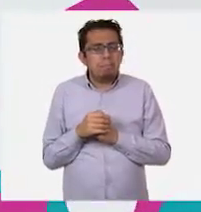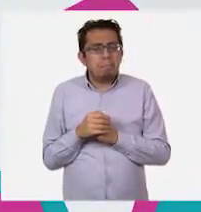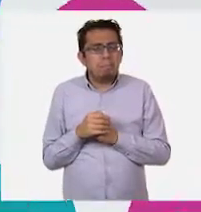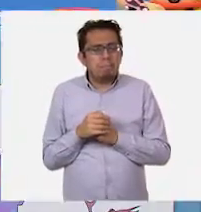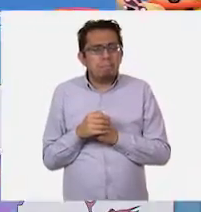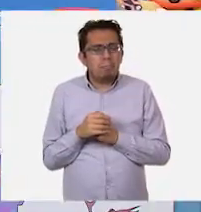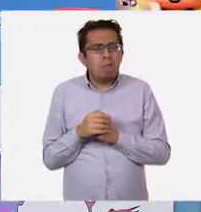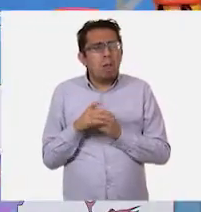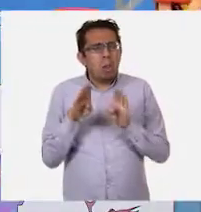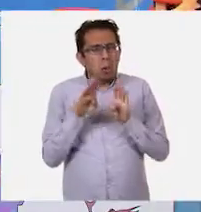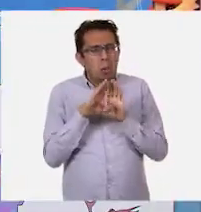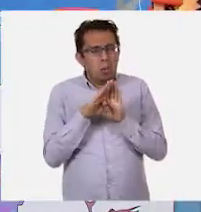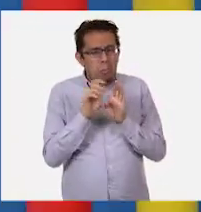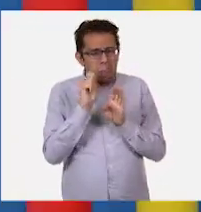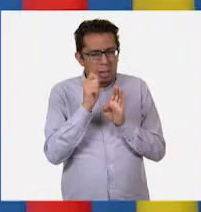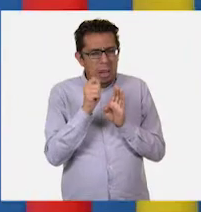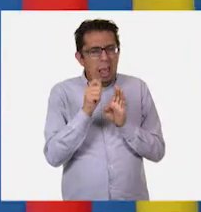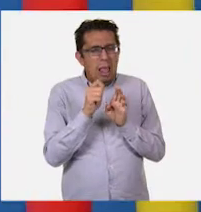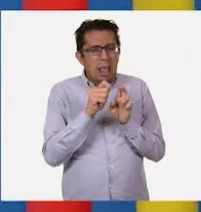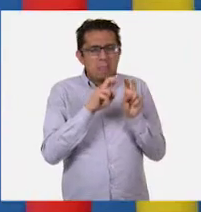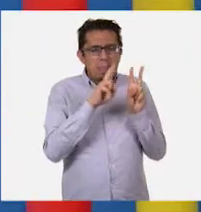fuerza con la fricción?